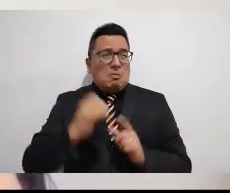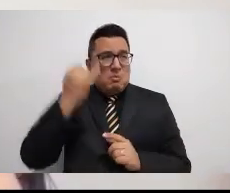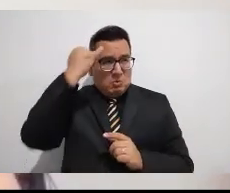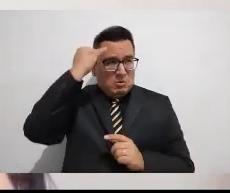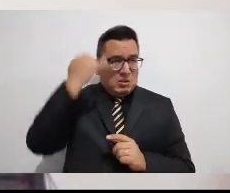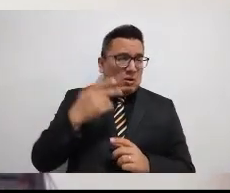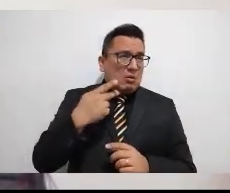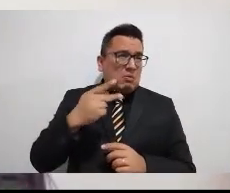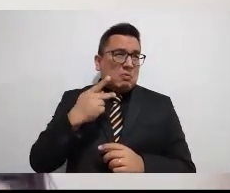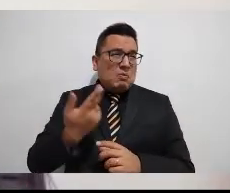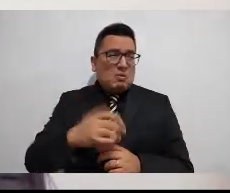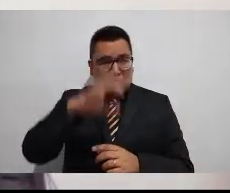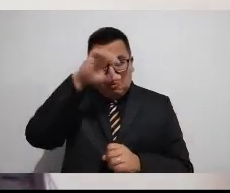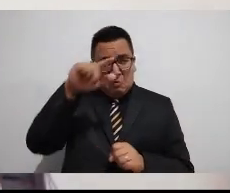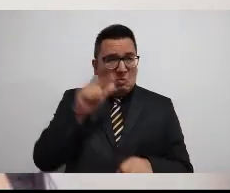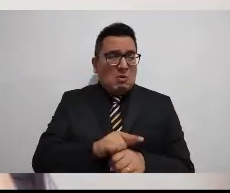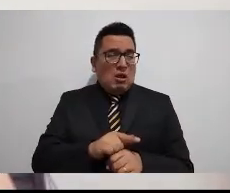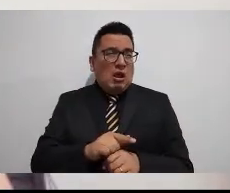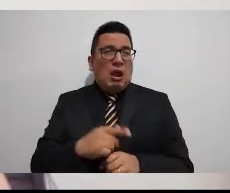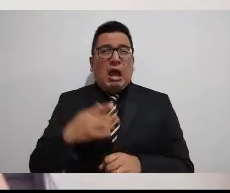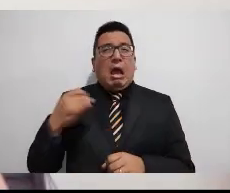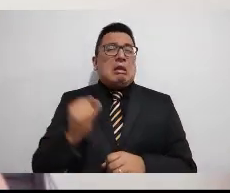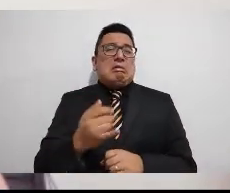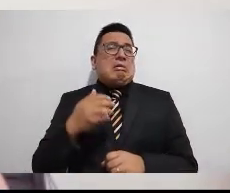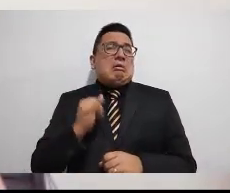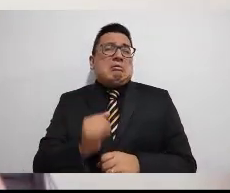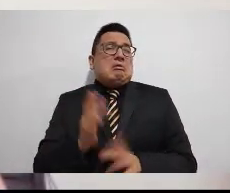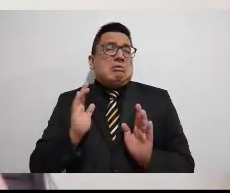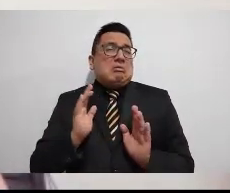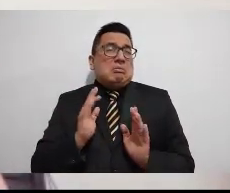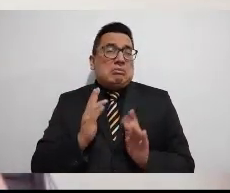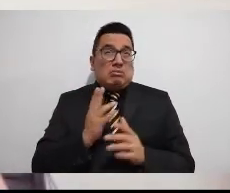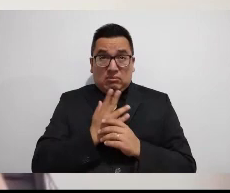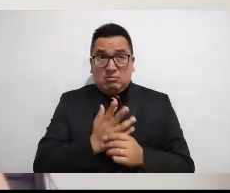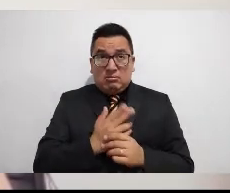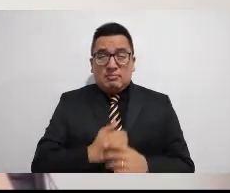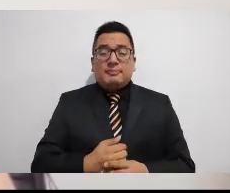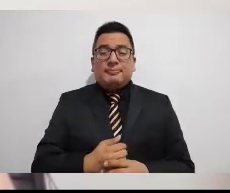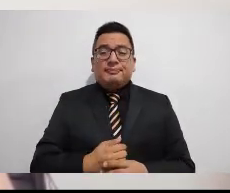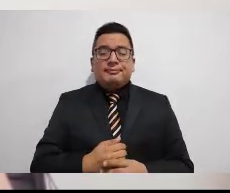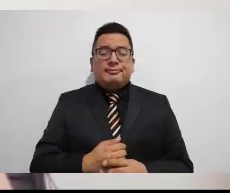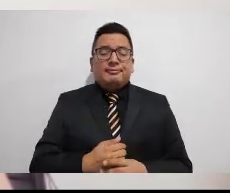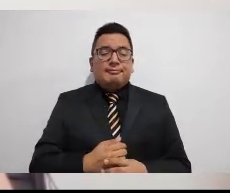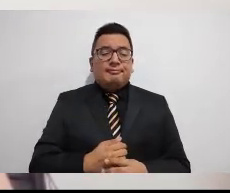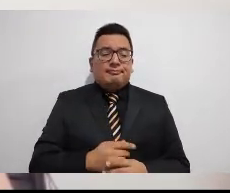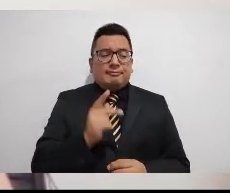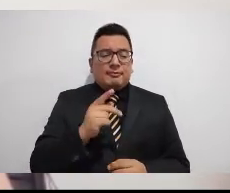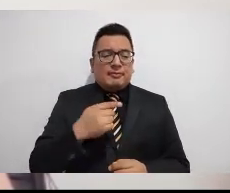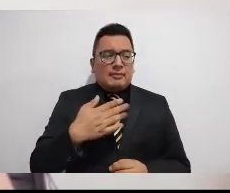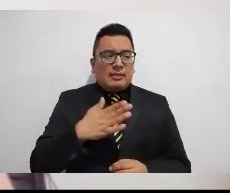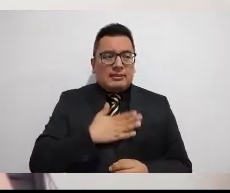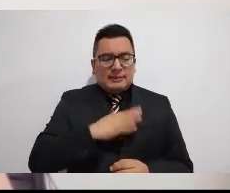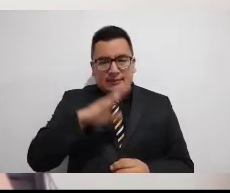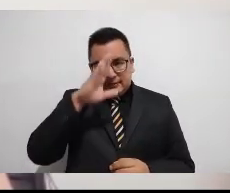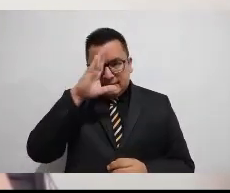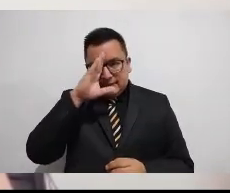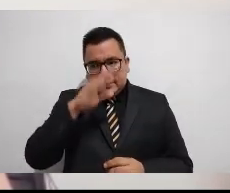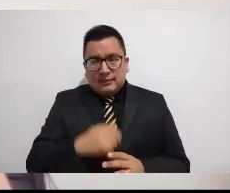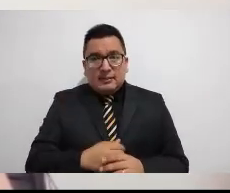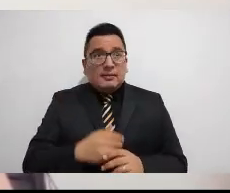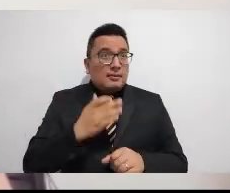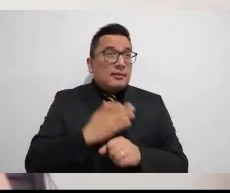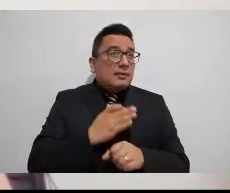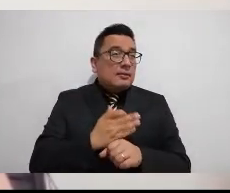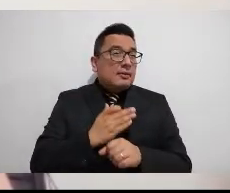indígena y en torno a las expresiones culturales, ¿no? Entonces, a mí me parece que es una tensión en